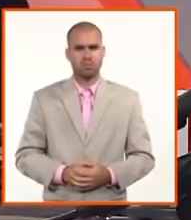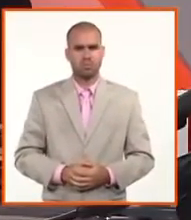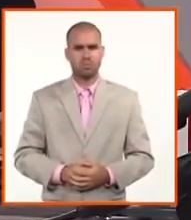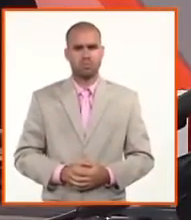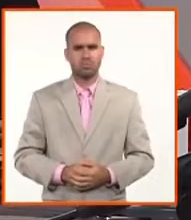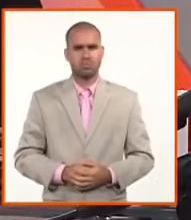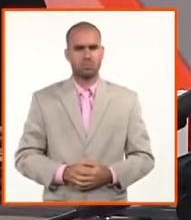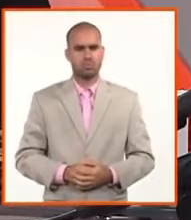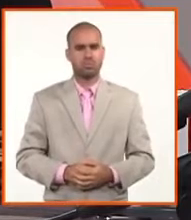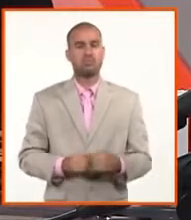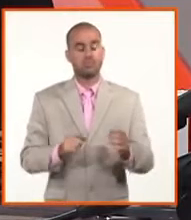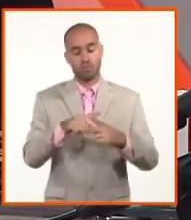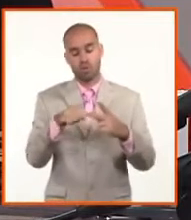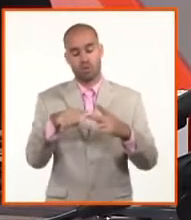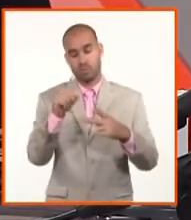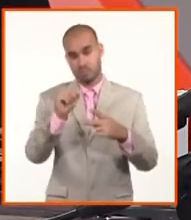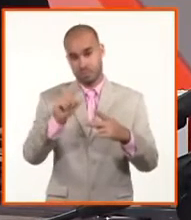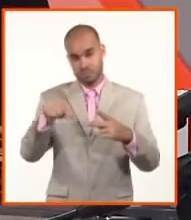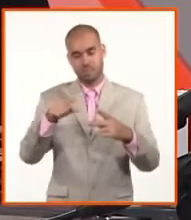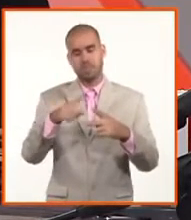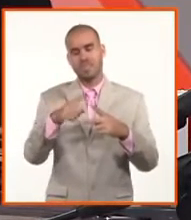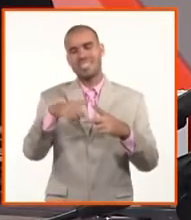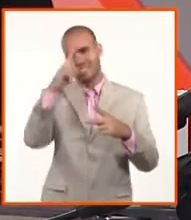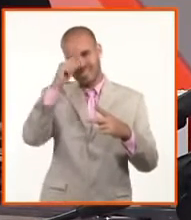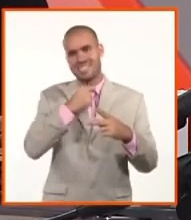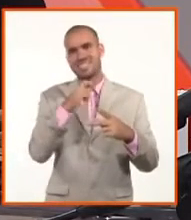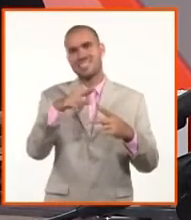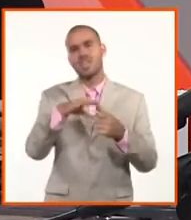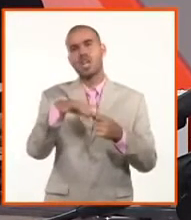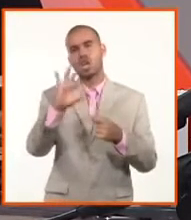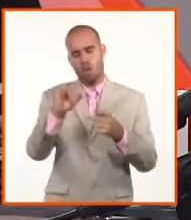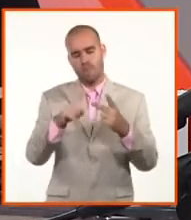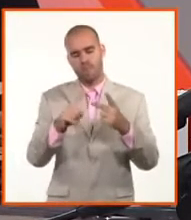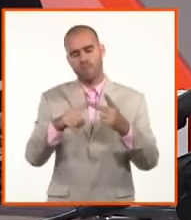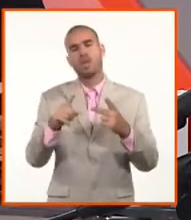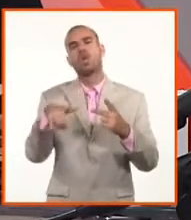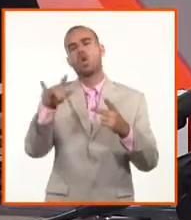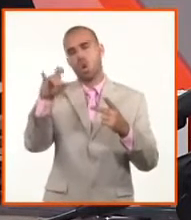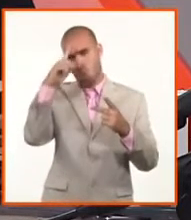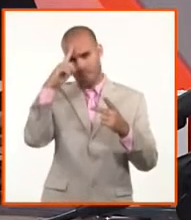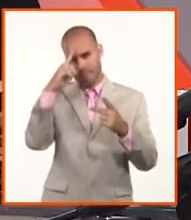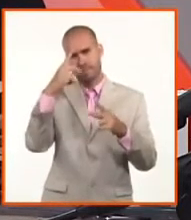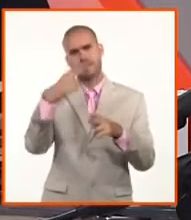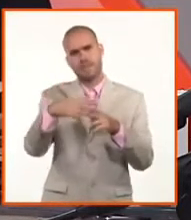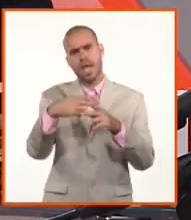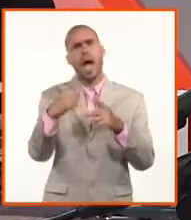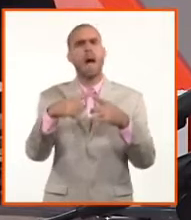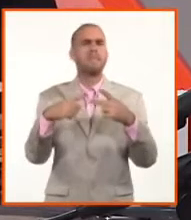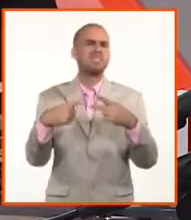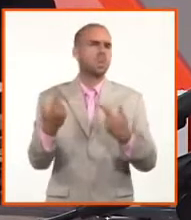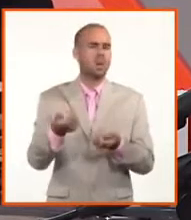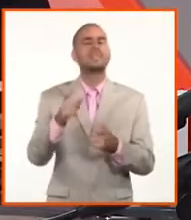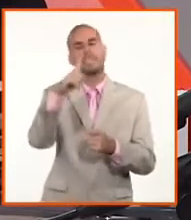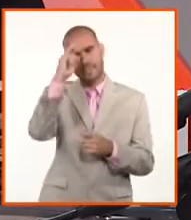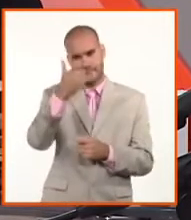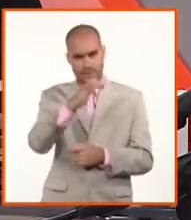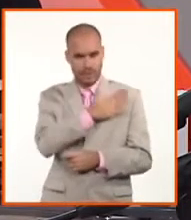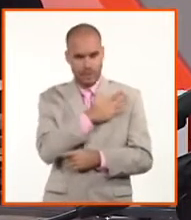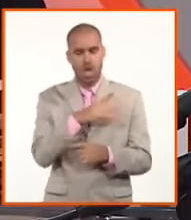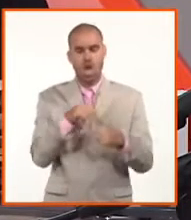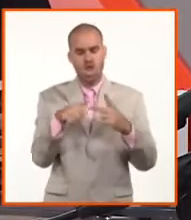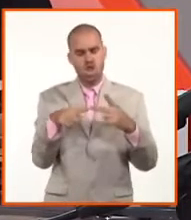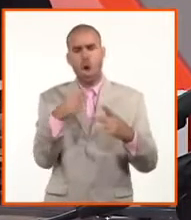Sergio y Luis Saiz Montes de Oca, jóvenes pinareños que hablaron en sus escritos,